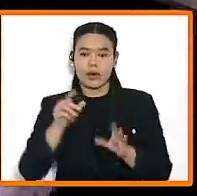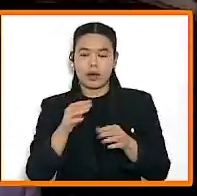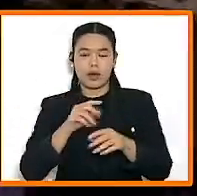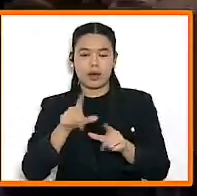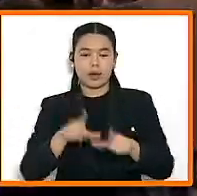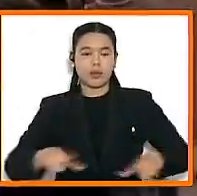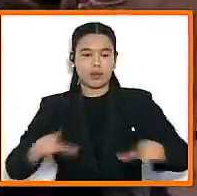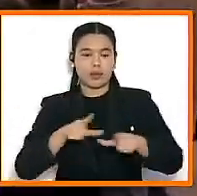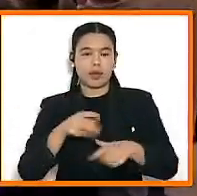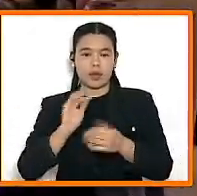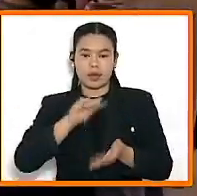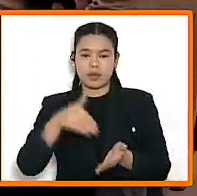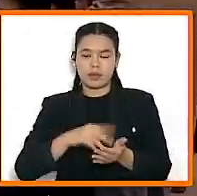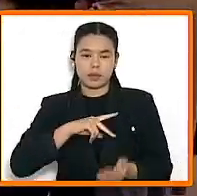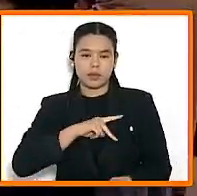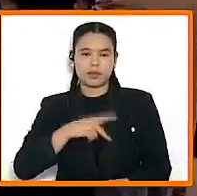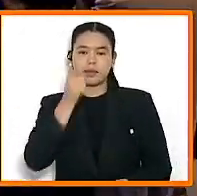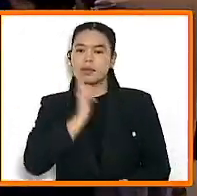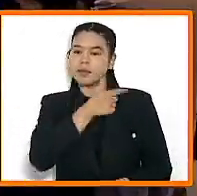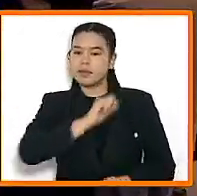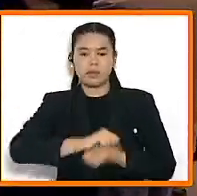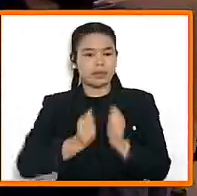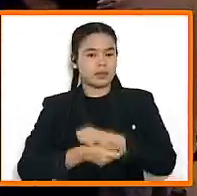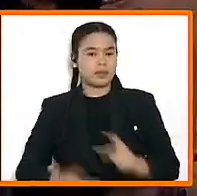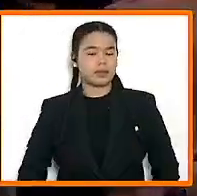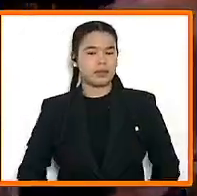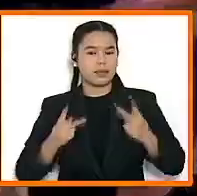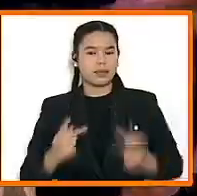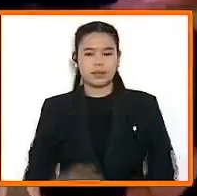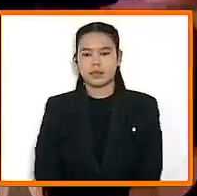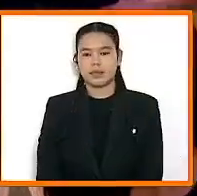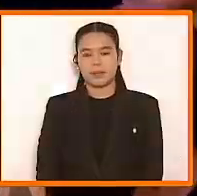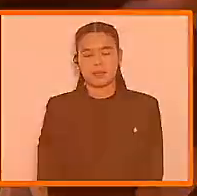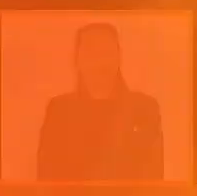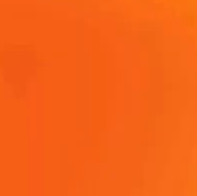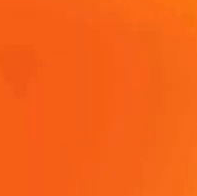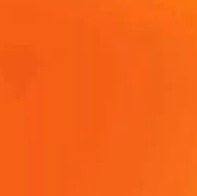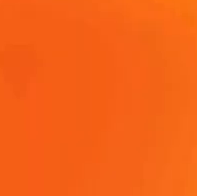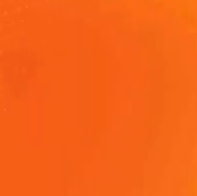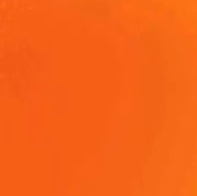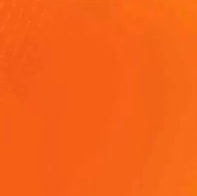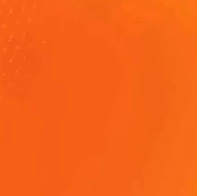Centro. ¡Loto, te cambia la vida! ¡Ay, qué bonito!